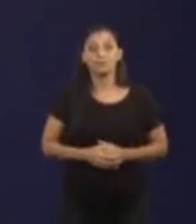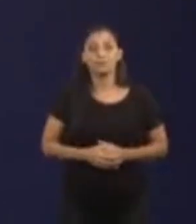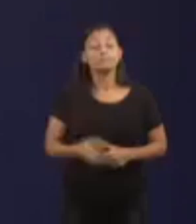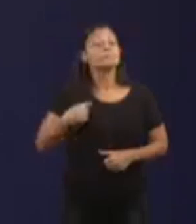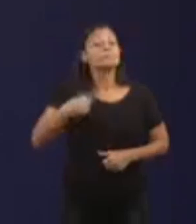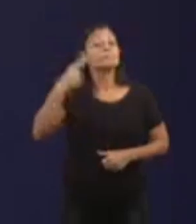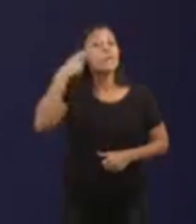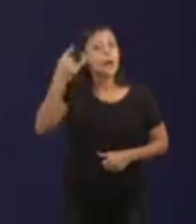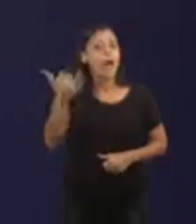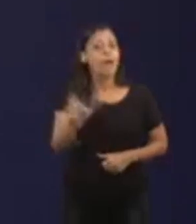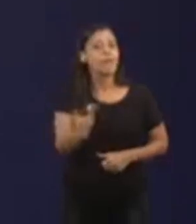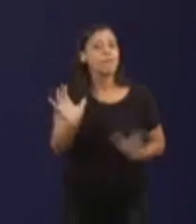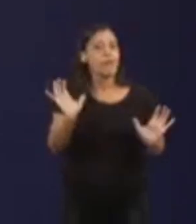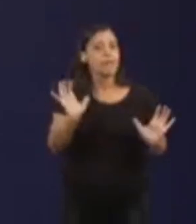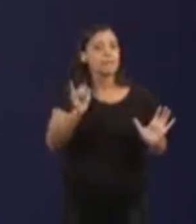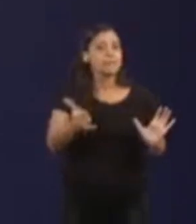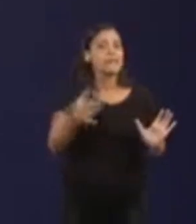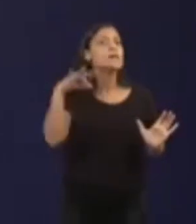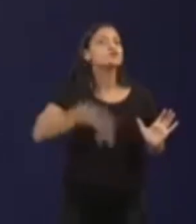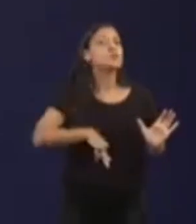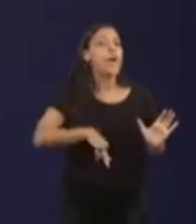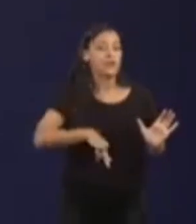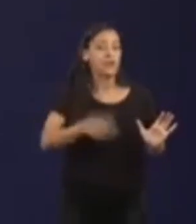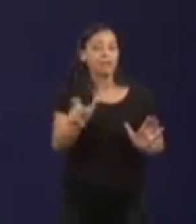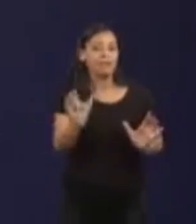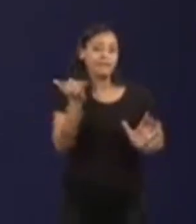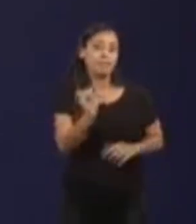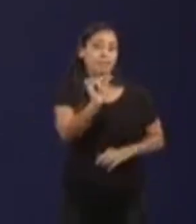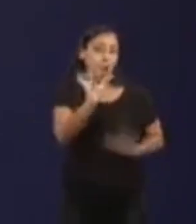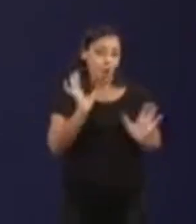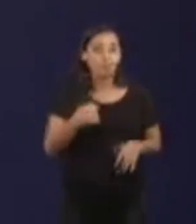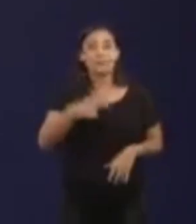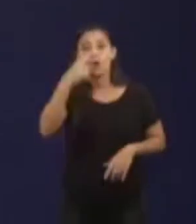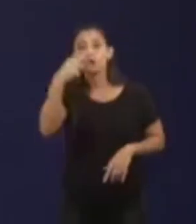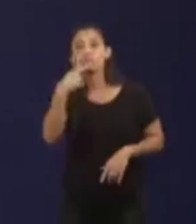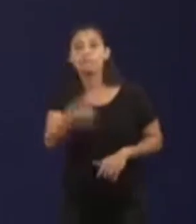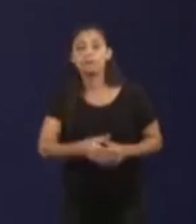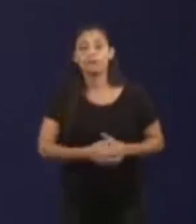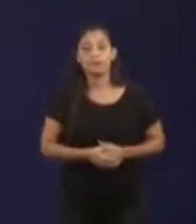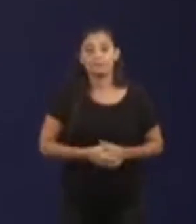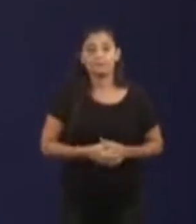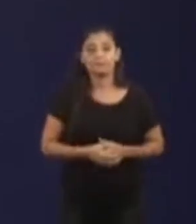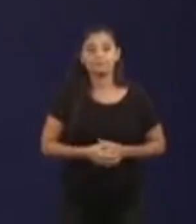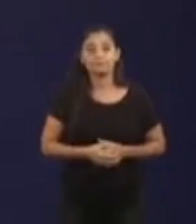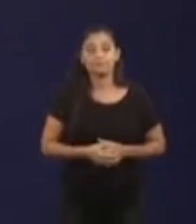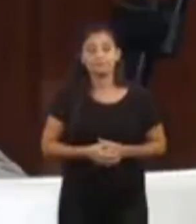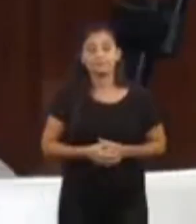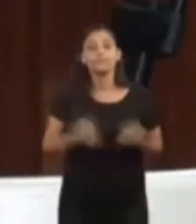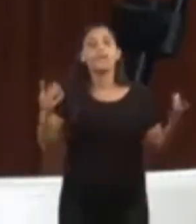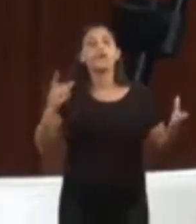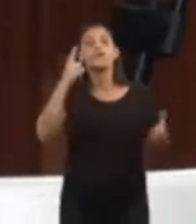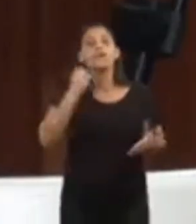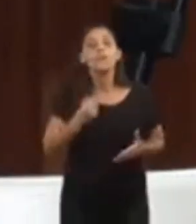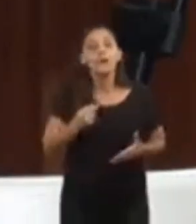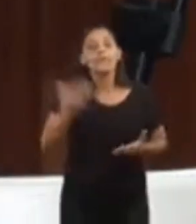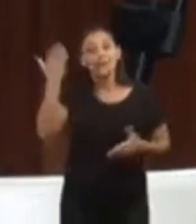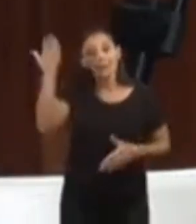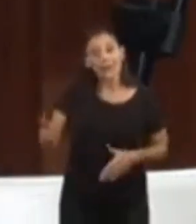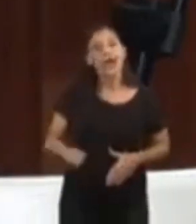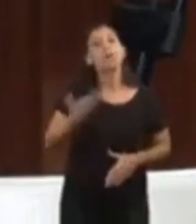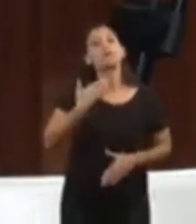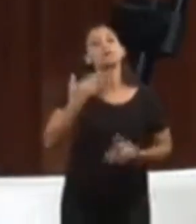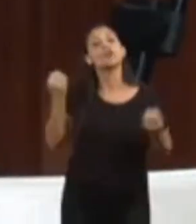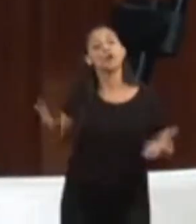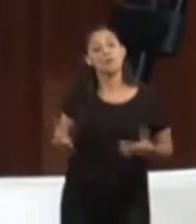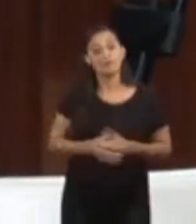creo que hay una diferencia sí menor pero creo que hay una diferencia sí última pregunta muy buen día señor Vocero cómo